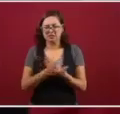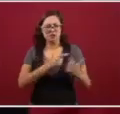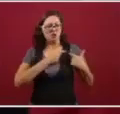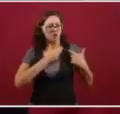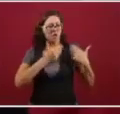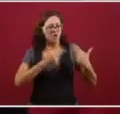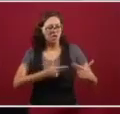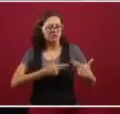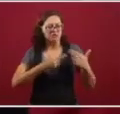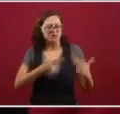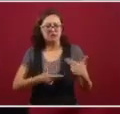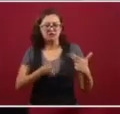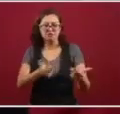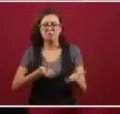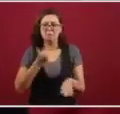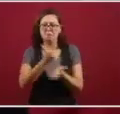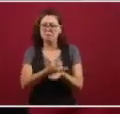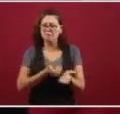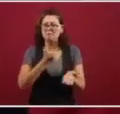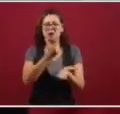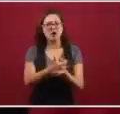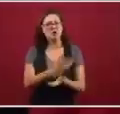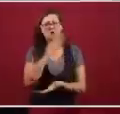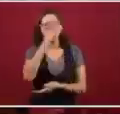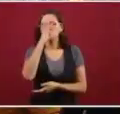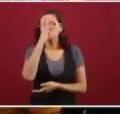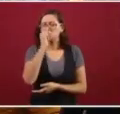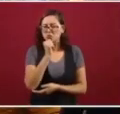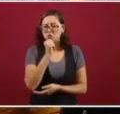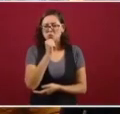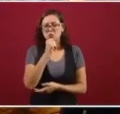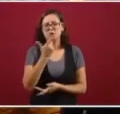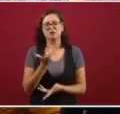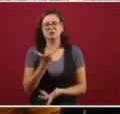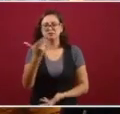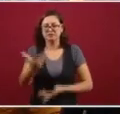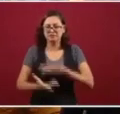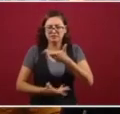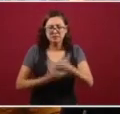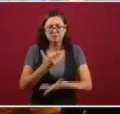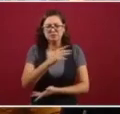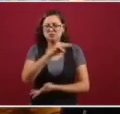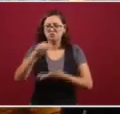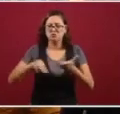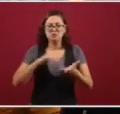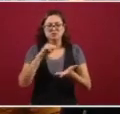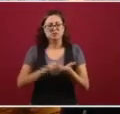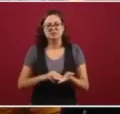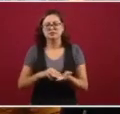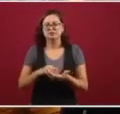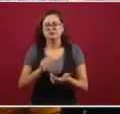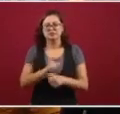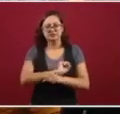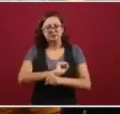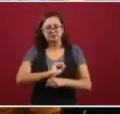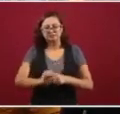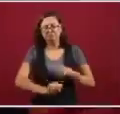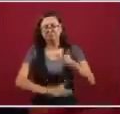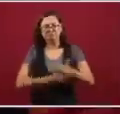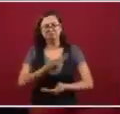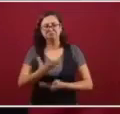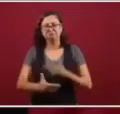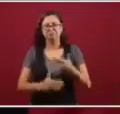capacidad ni de pago ni para darnos a los ciudadanos servicios públicos municipales dignos, porque